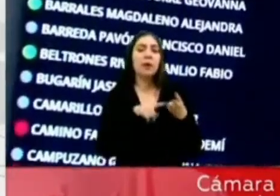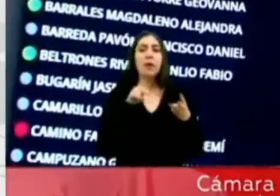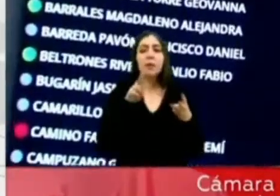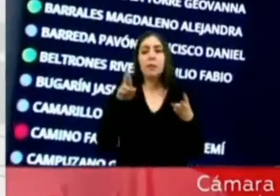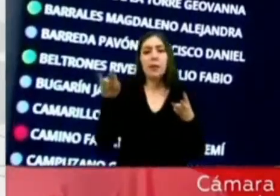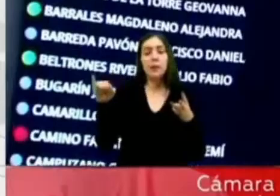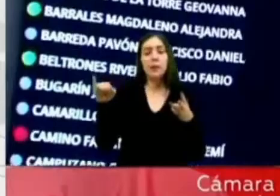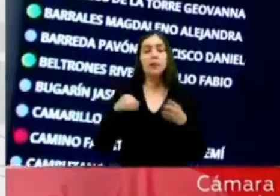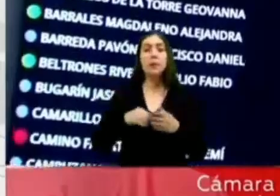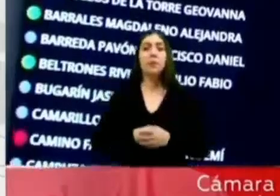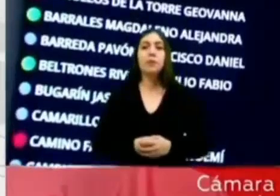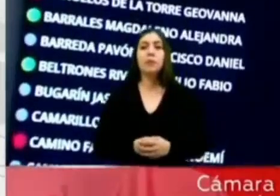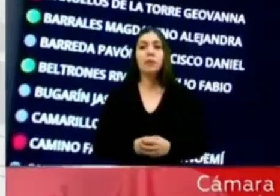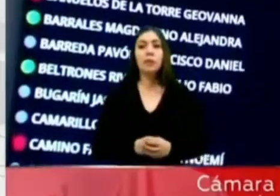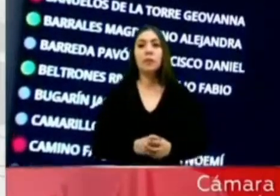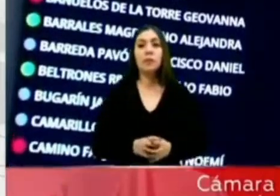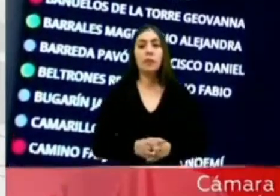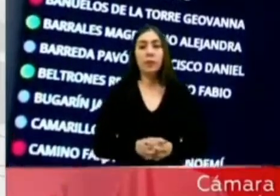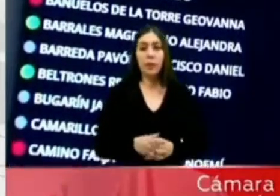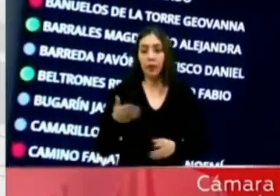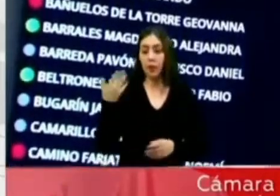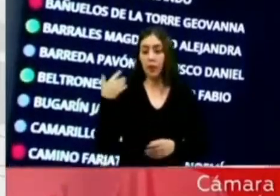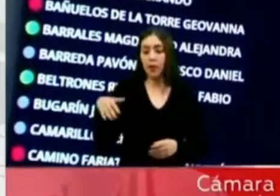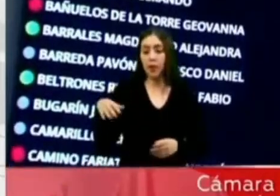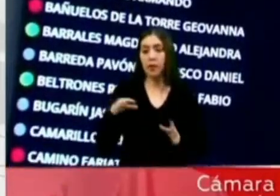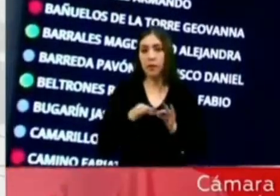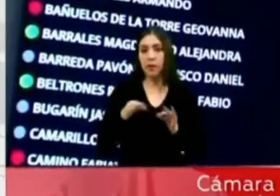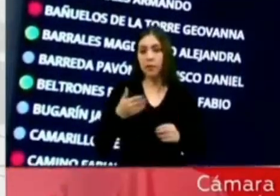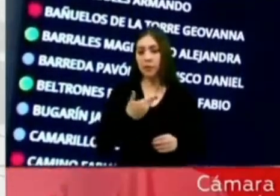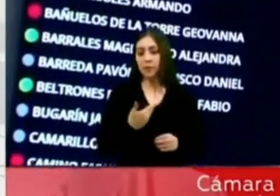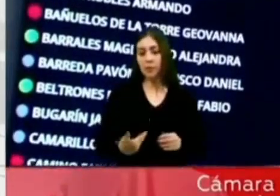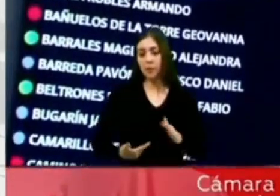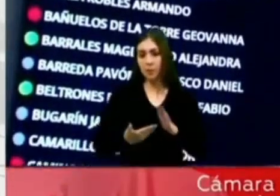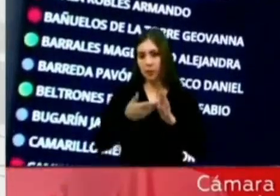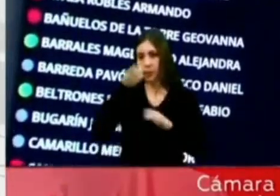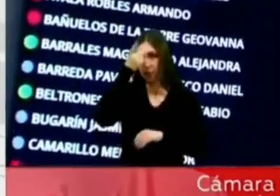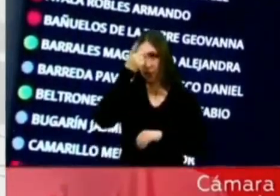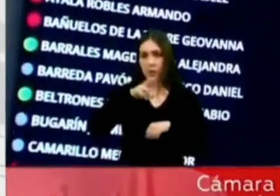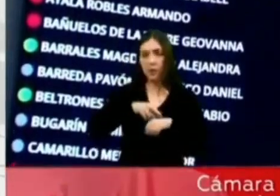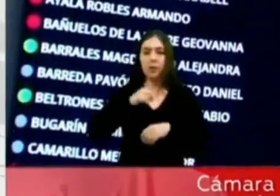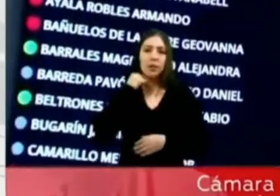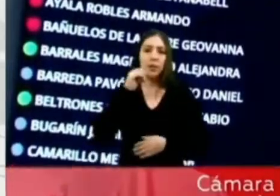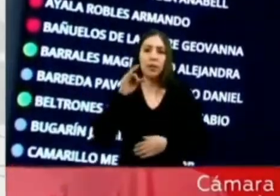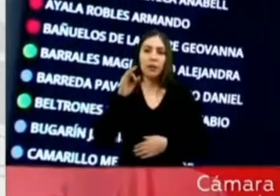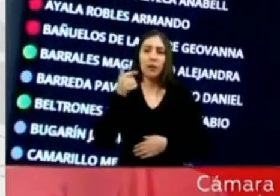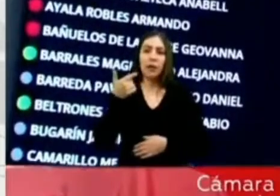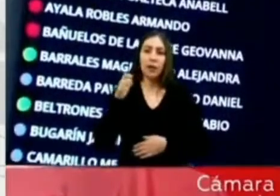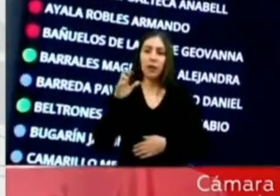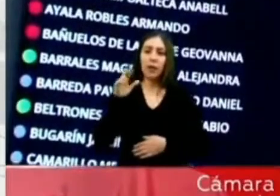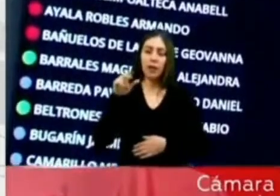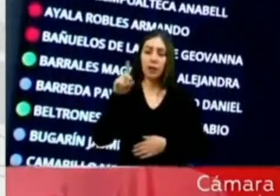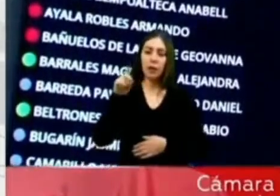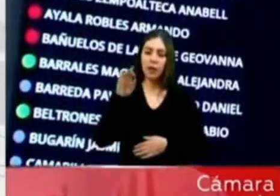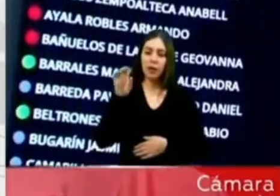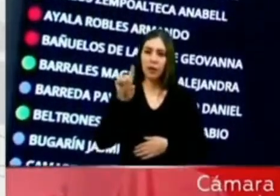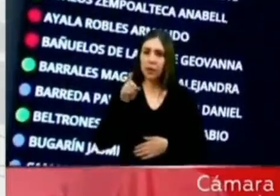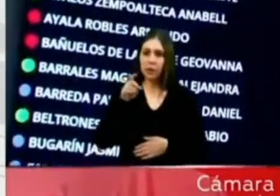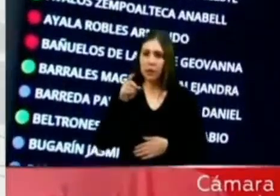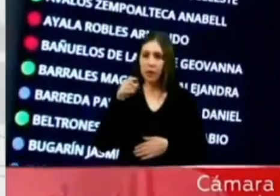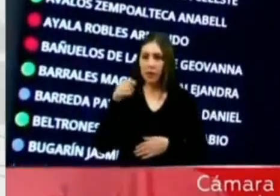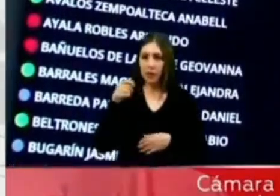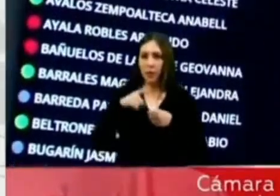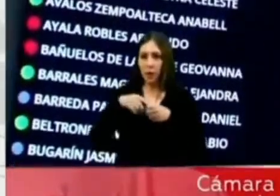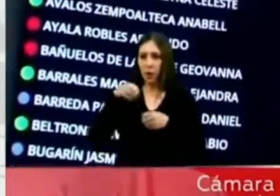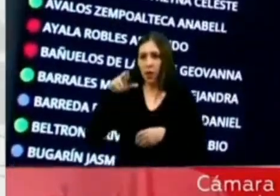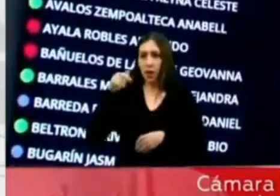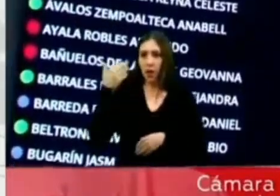nos vamos a ir de espaldas. Eso por un lado. Por otro lado, si nos obsequiamos un tiempo, y por favor dése un tiempo y lea